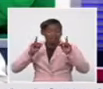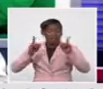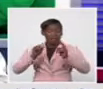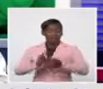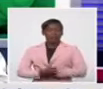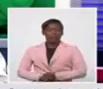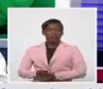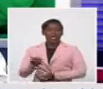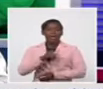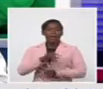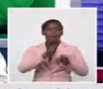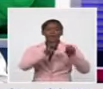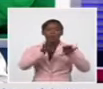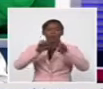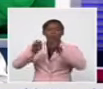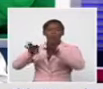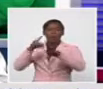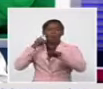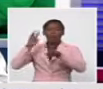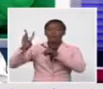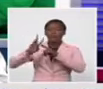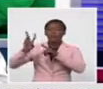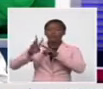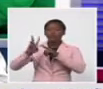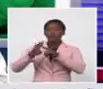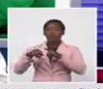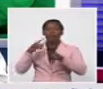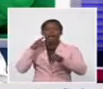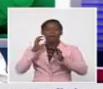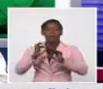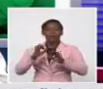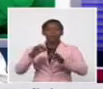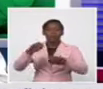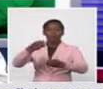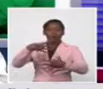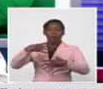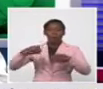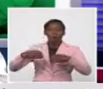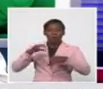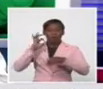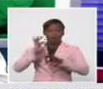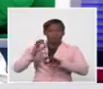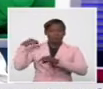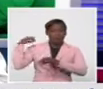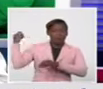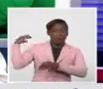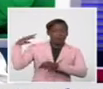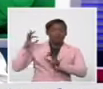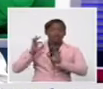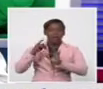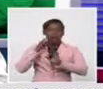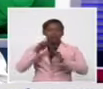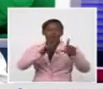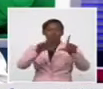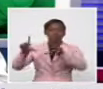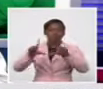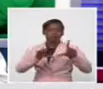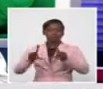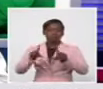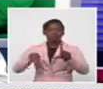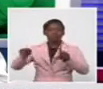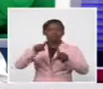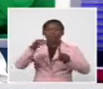demás, donde se evidencia la afectación que ha tenido